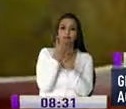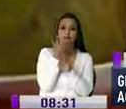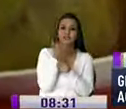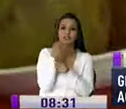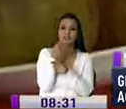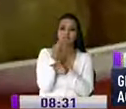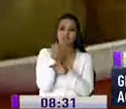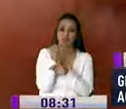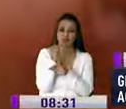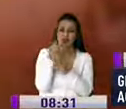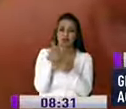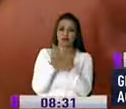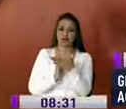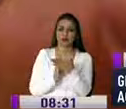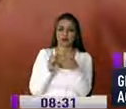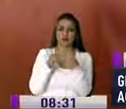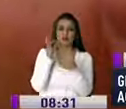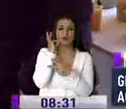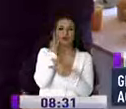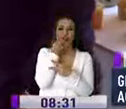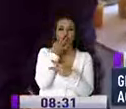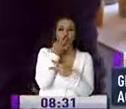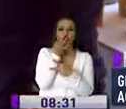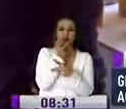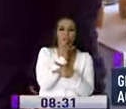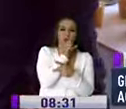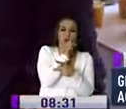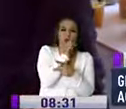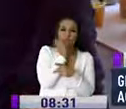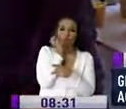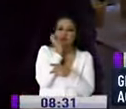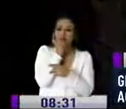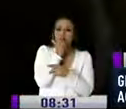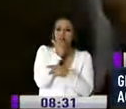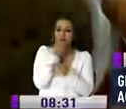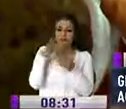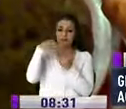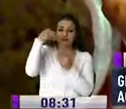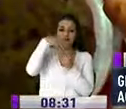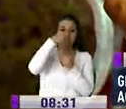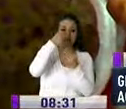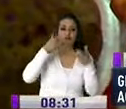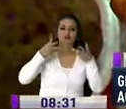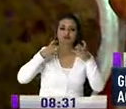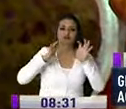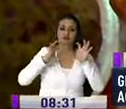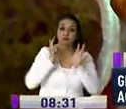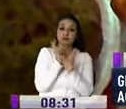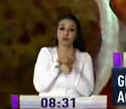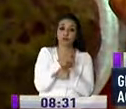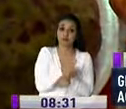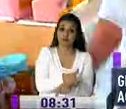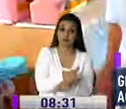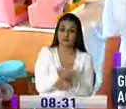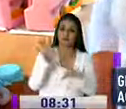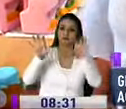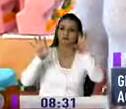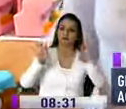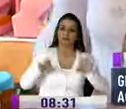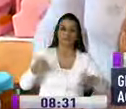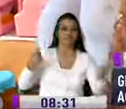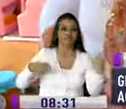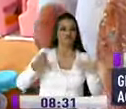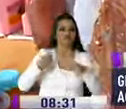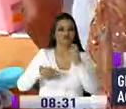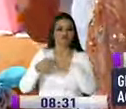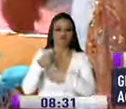el aguacate, los frutos cítricos, el maíz y la cebada. Muchos de estos productos son ofrecidos en las ferias, en las que comerciantes